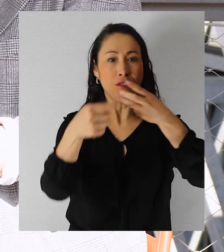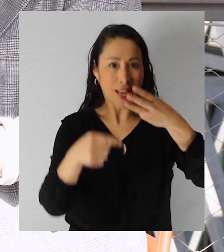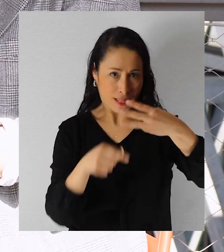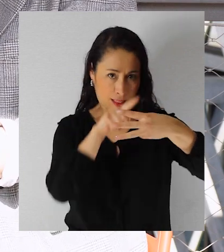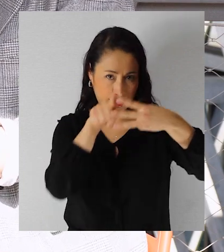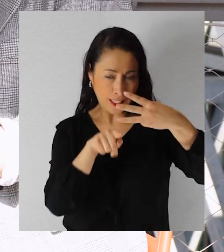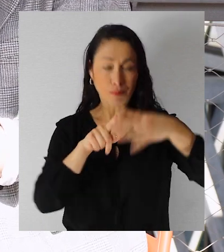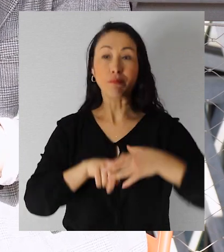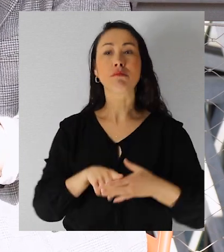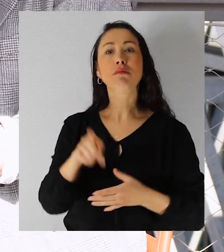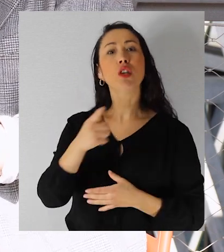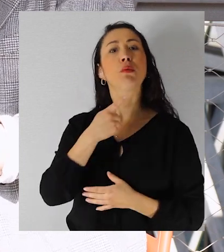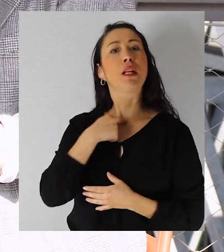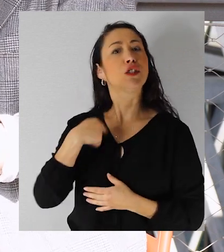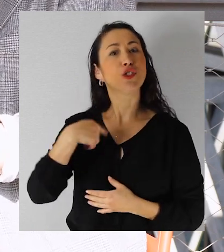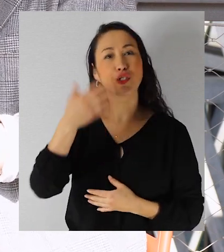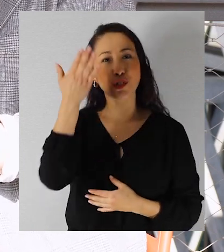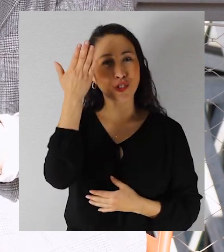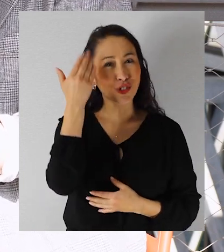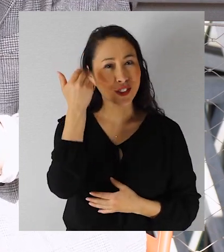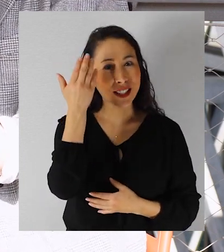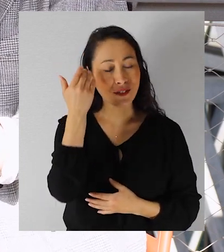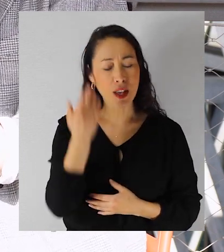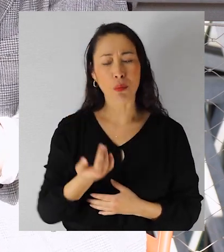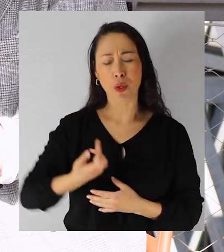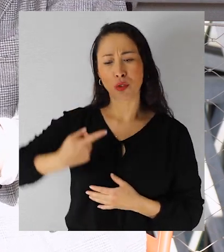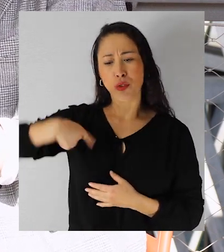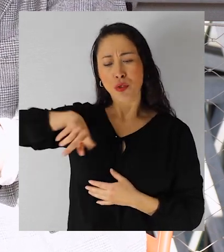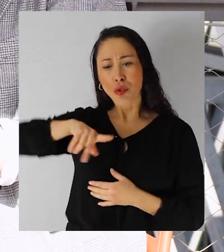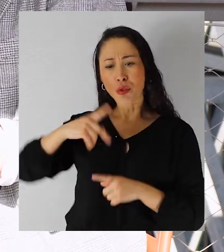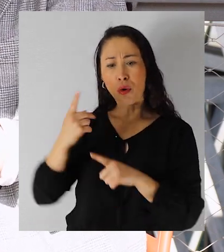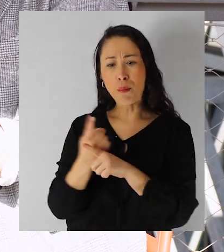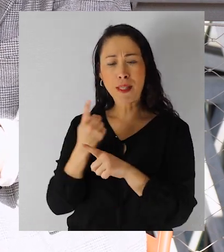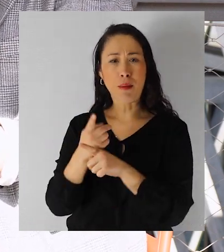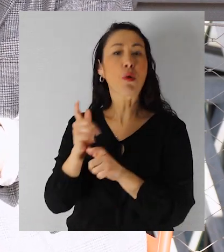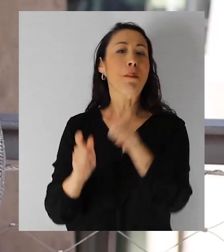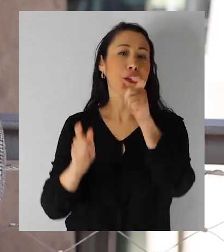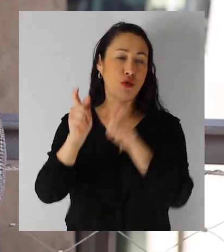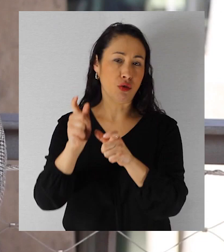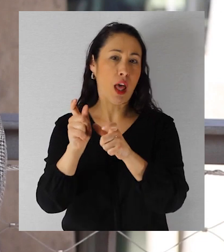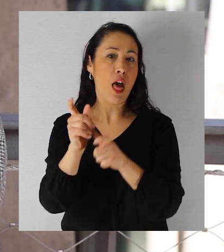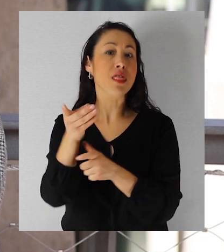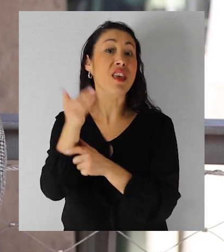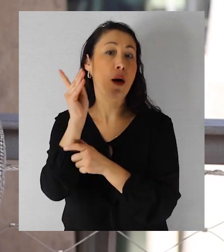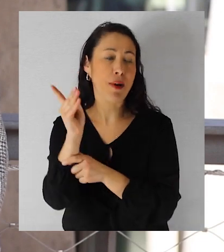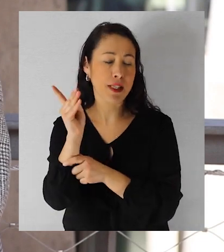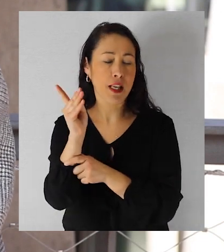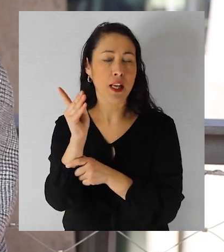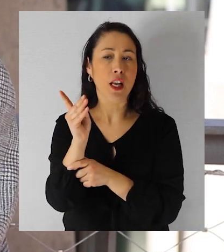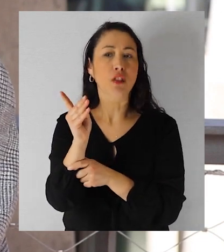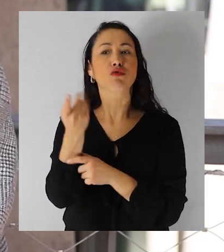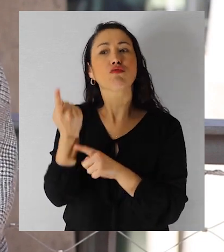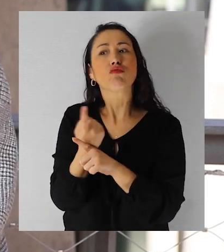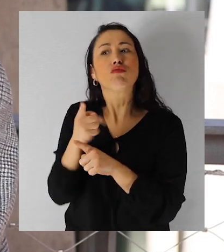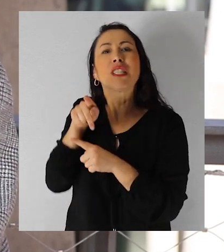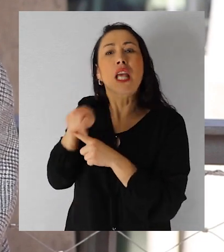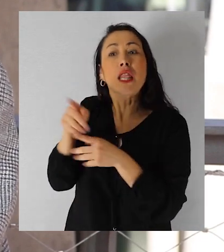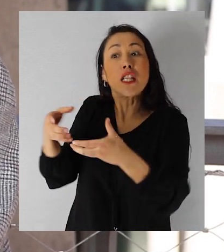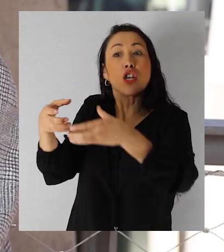es algo que yo no sabía. Y de hecho, cuando nosotros hablamos de las personas con discapacidad, hablamos, por supuesto, de los